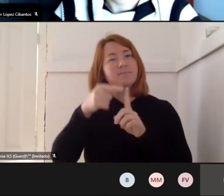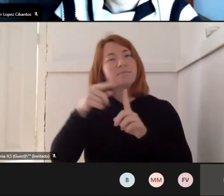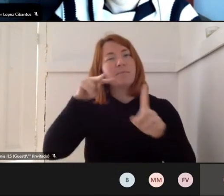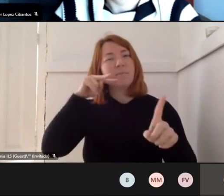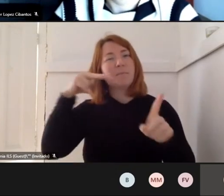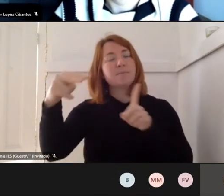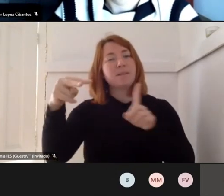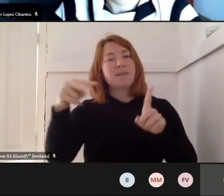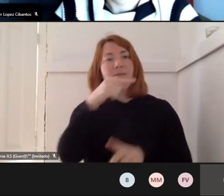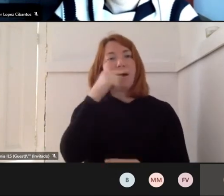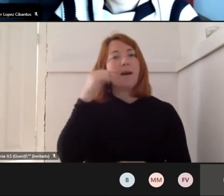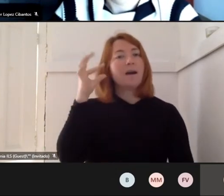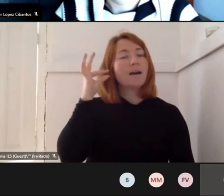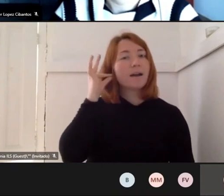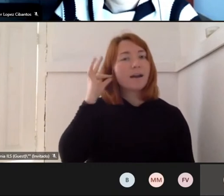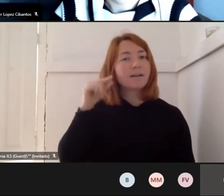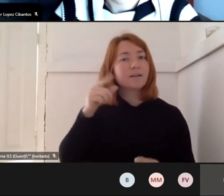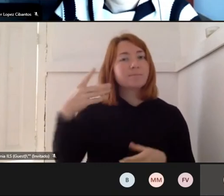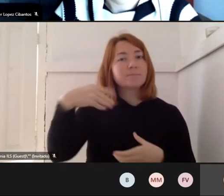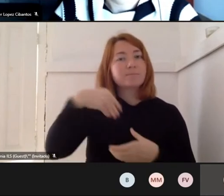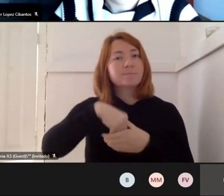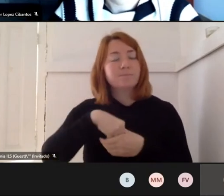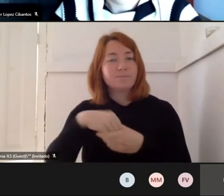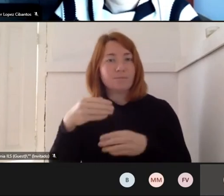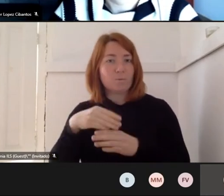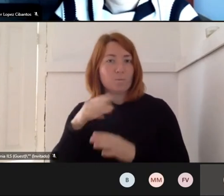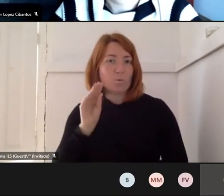género en la docencia.